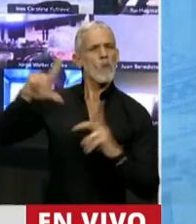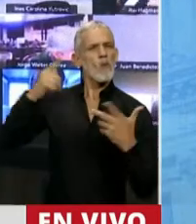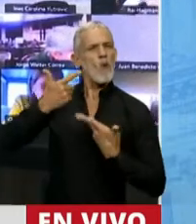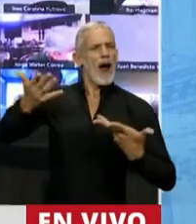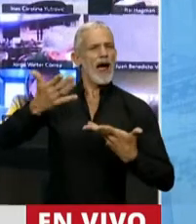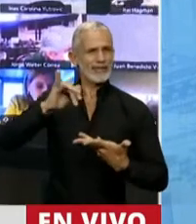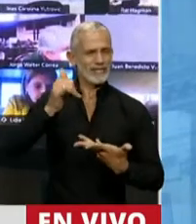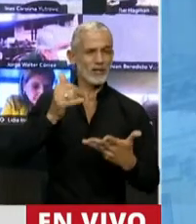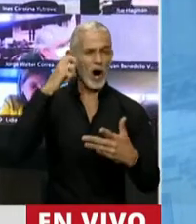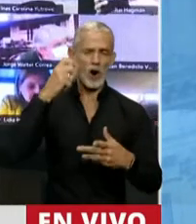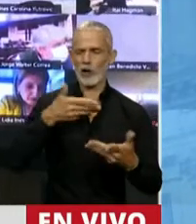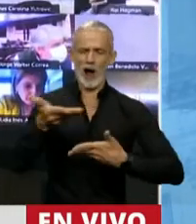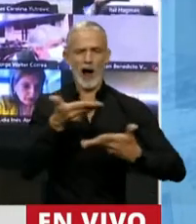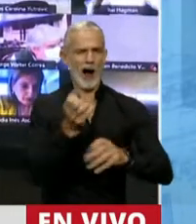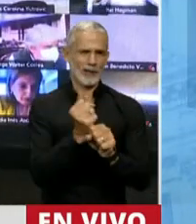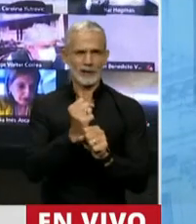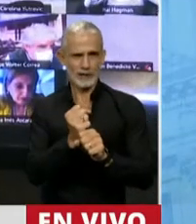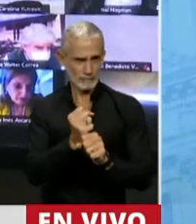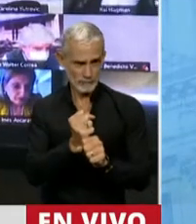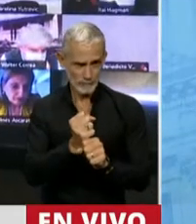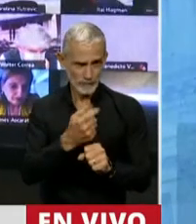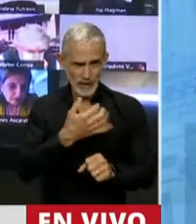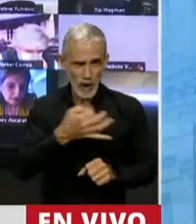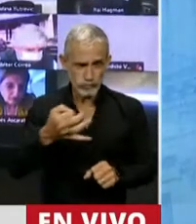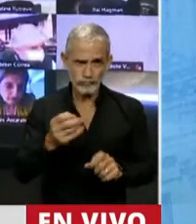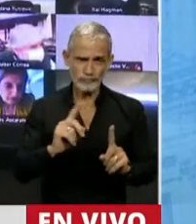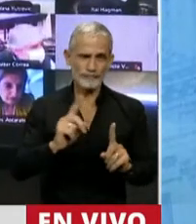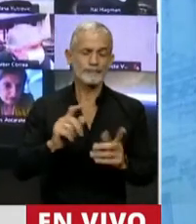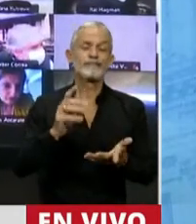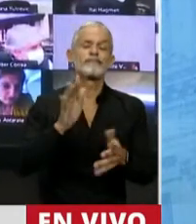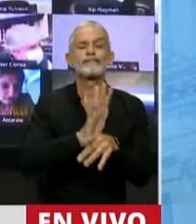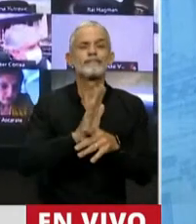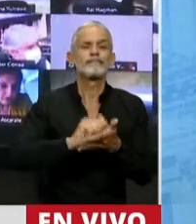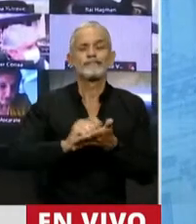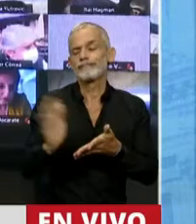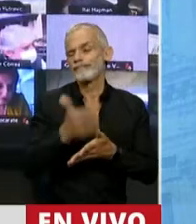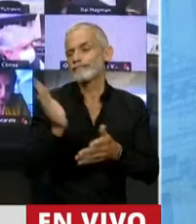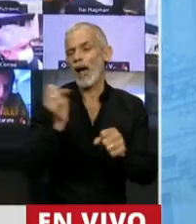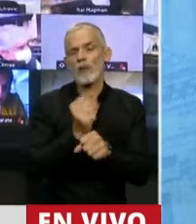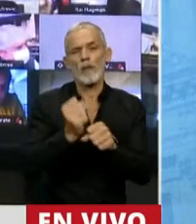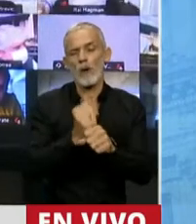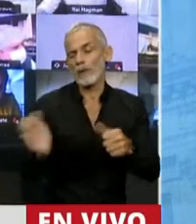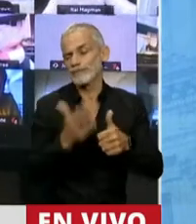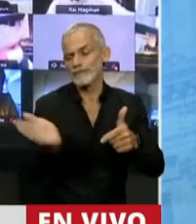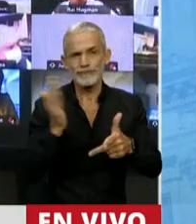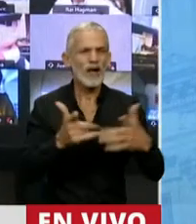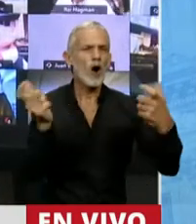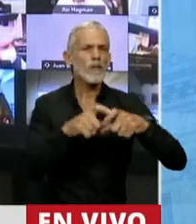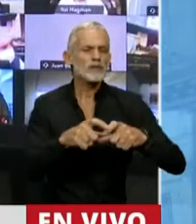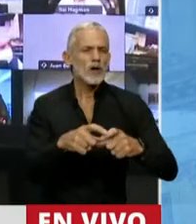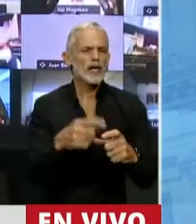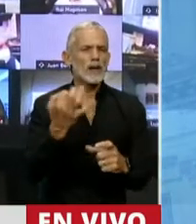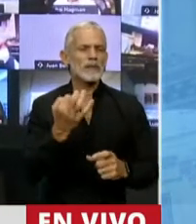congreso que está trabajando más a modo de escribanía que el congreso nacional comisiones estratégicas